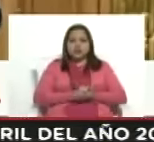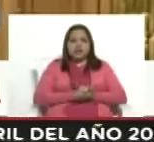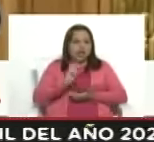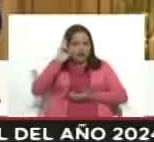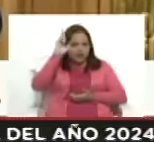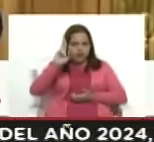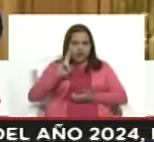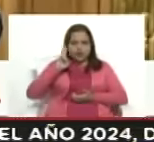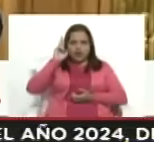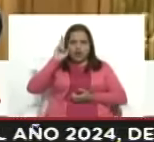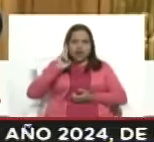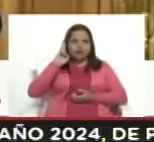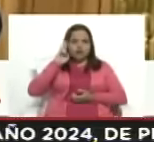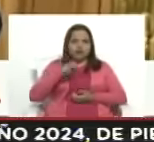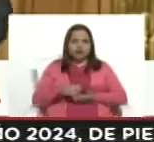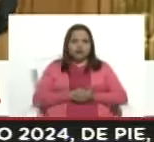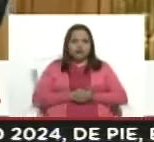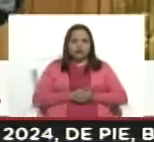reflexionaron,